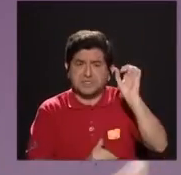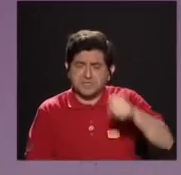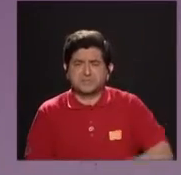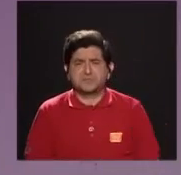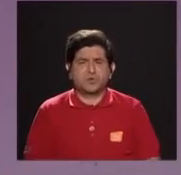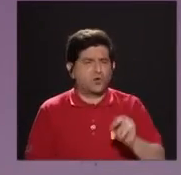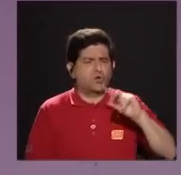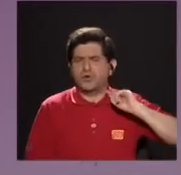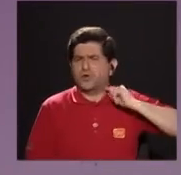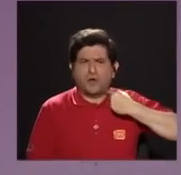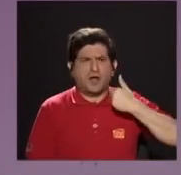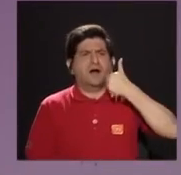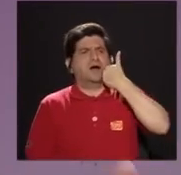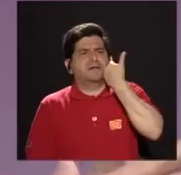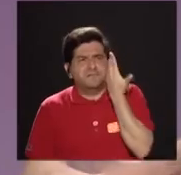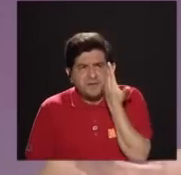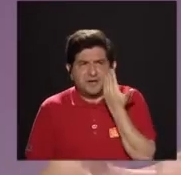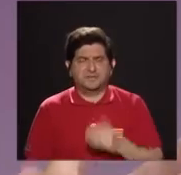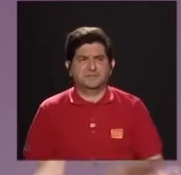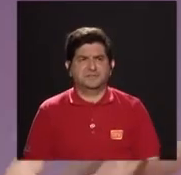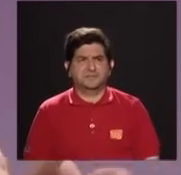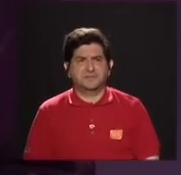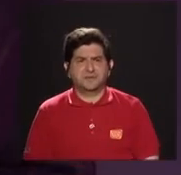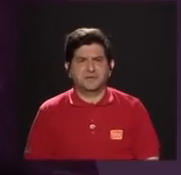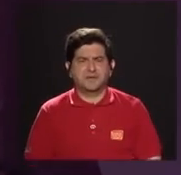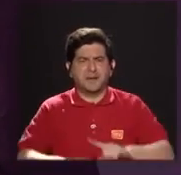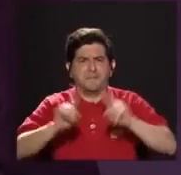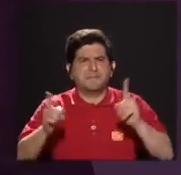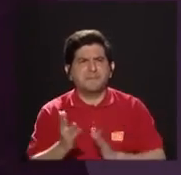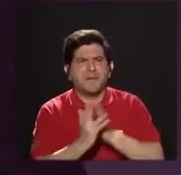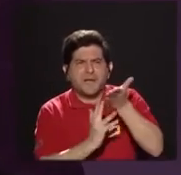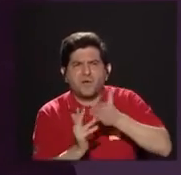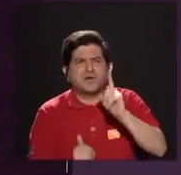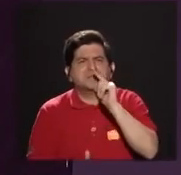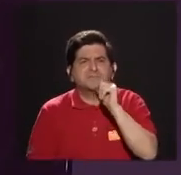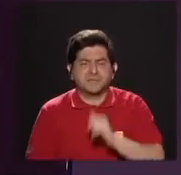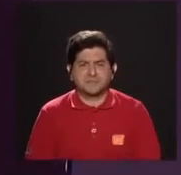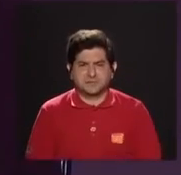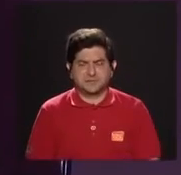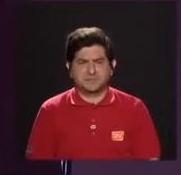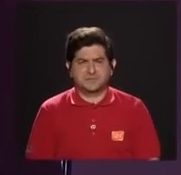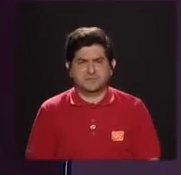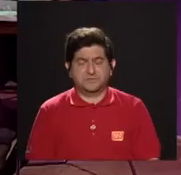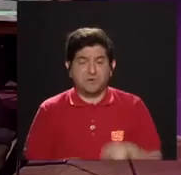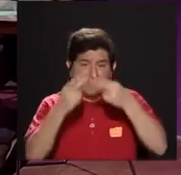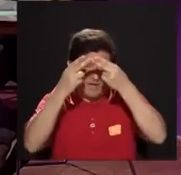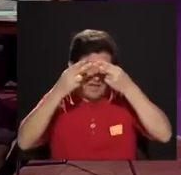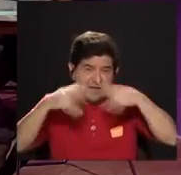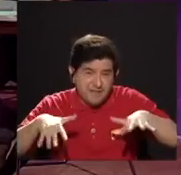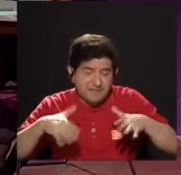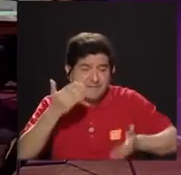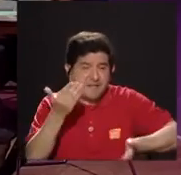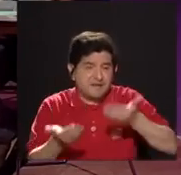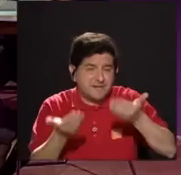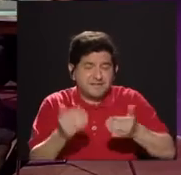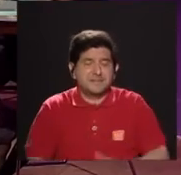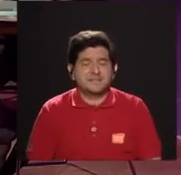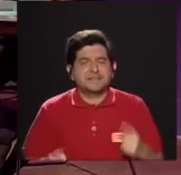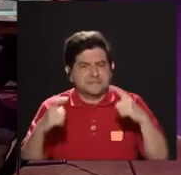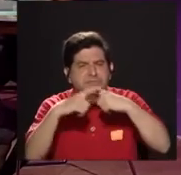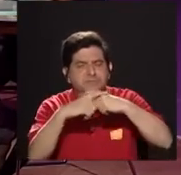sean más fáciles y no pero tan ¿quién estructuradas. Tiene acceso el tema de Internet es como es cierto, pero es complicado. También